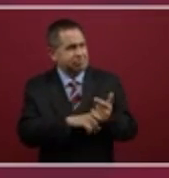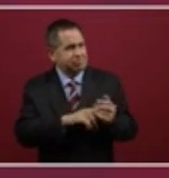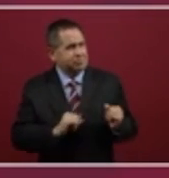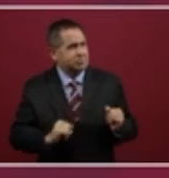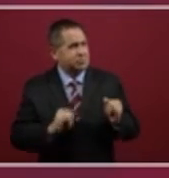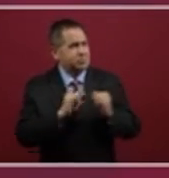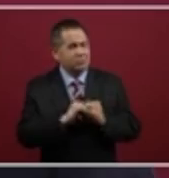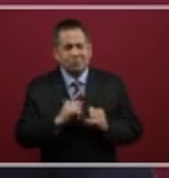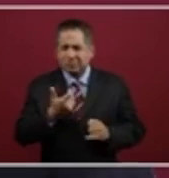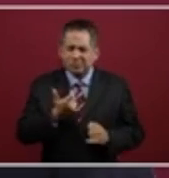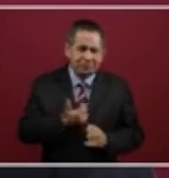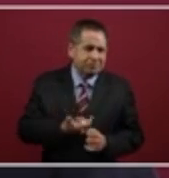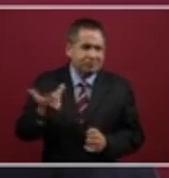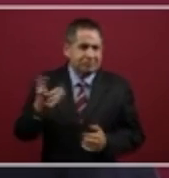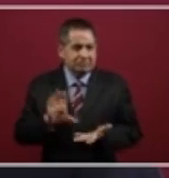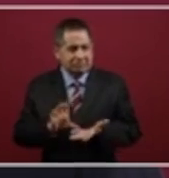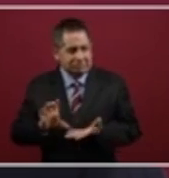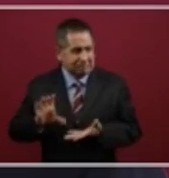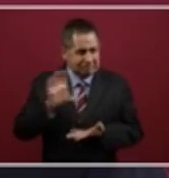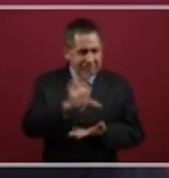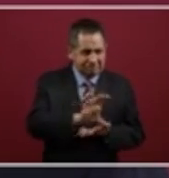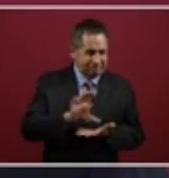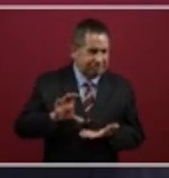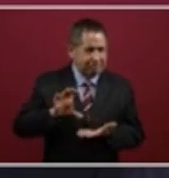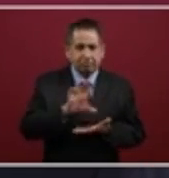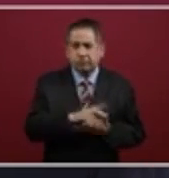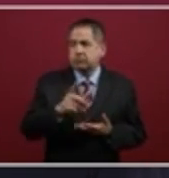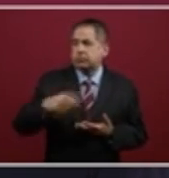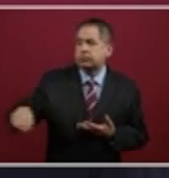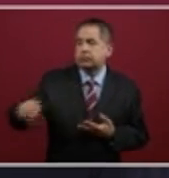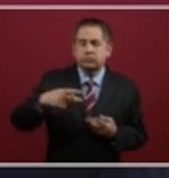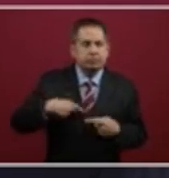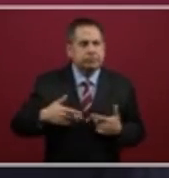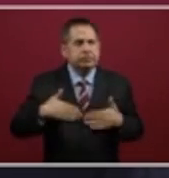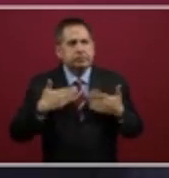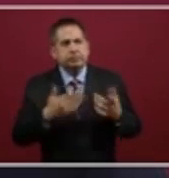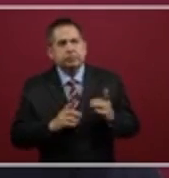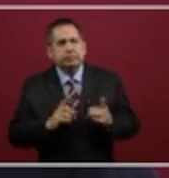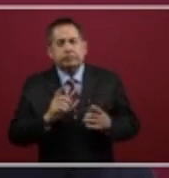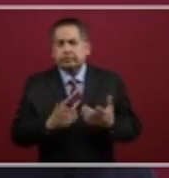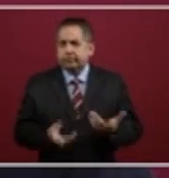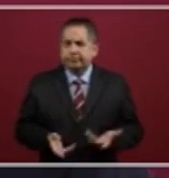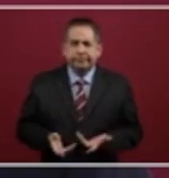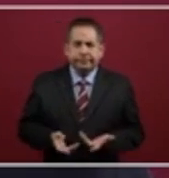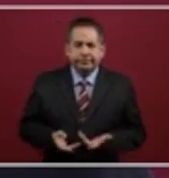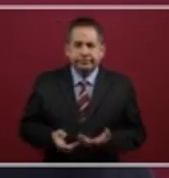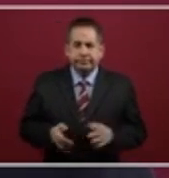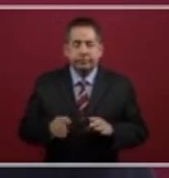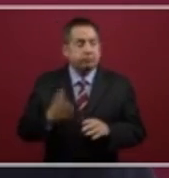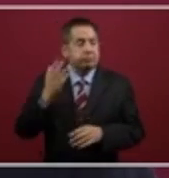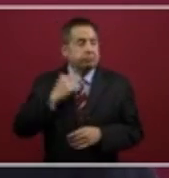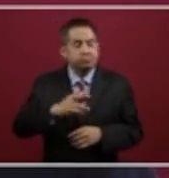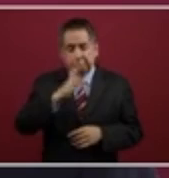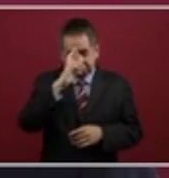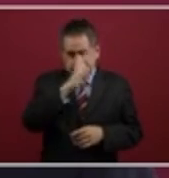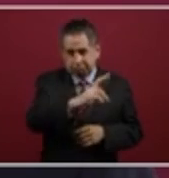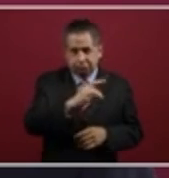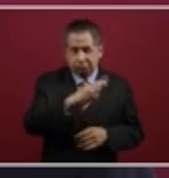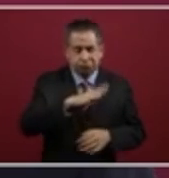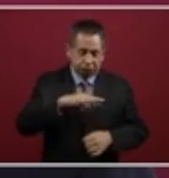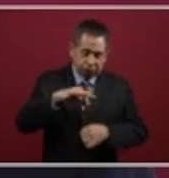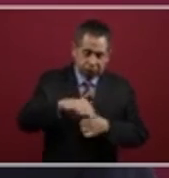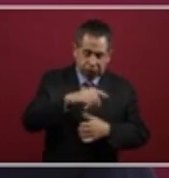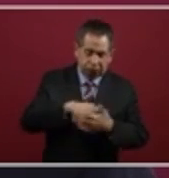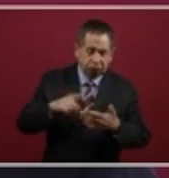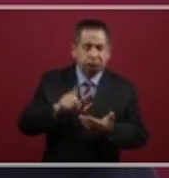oneroso, costosísimo, que al final no se respetaba el voto,